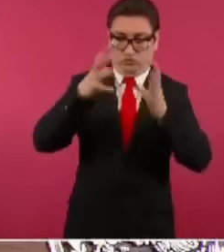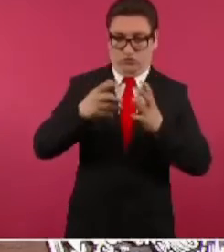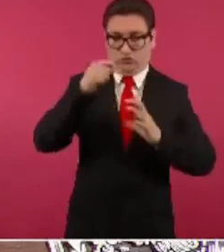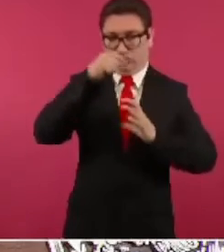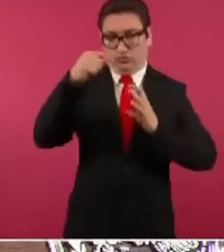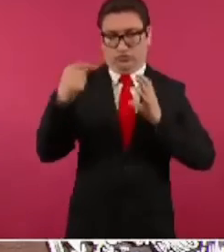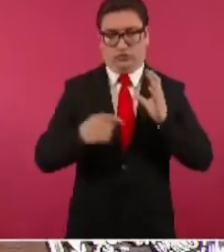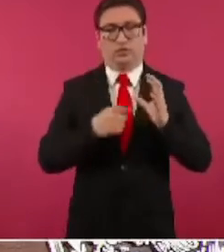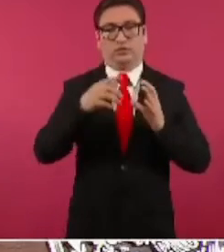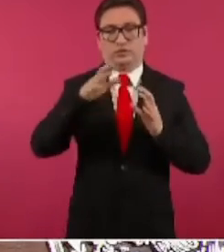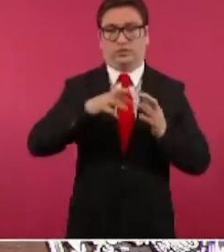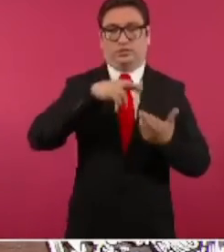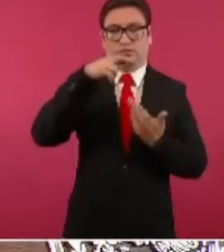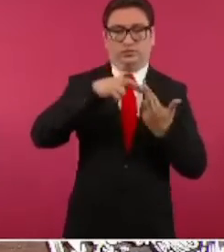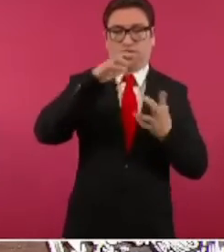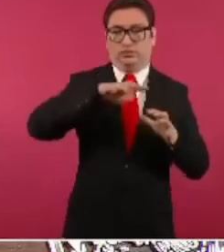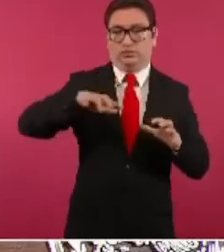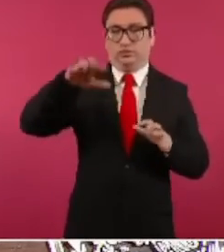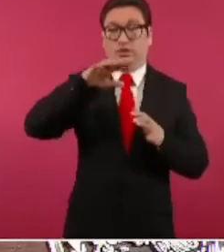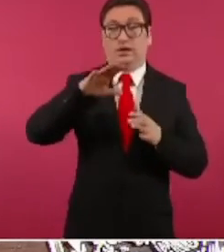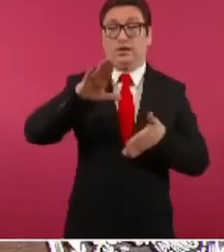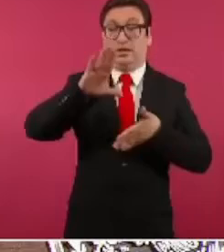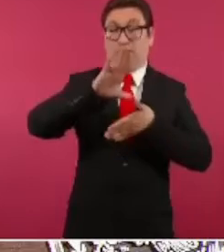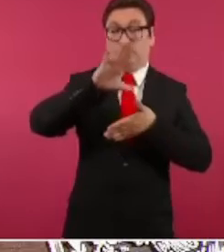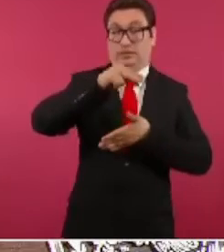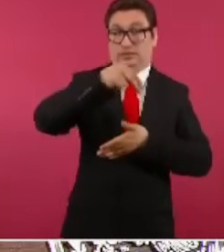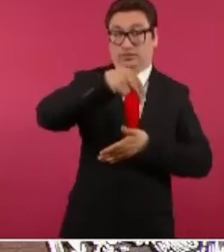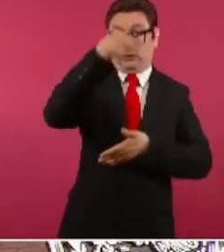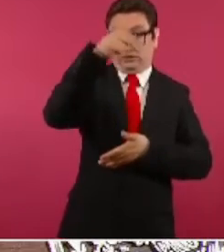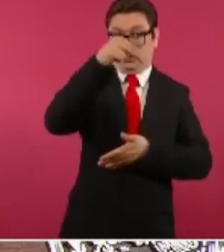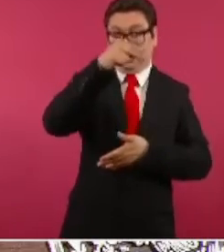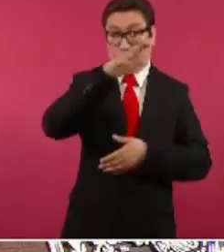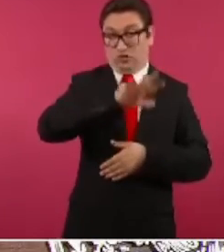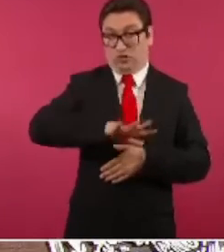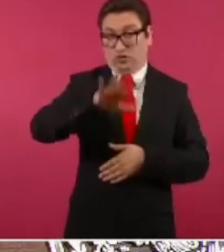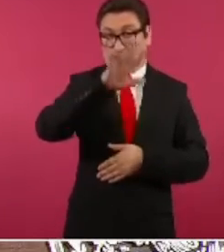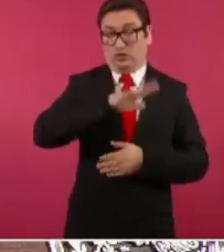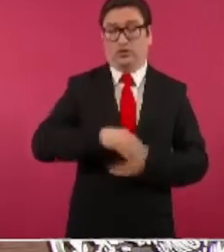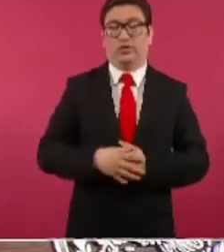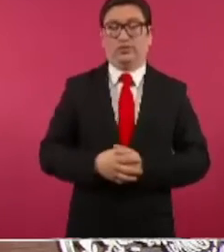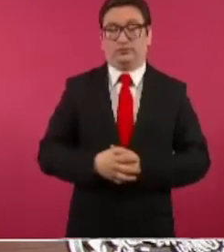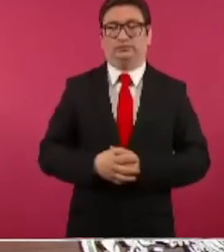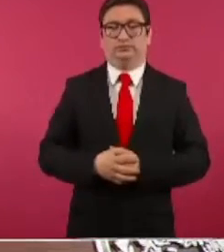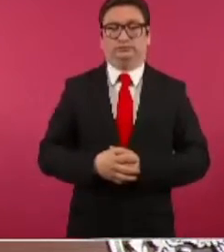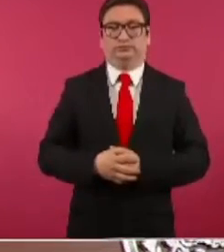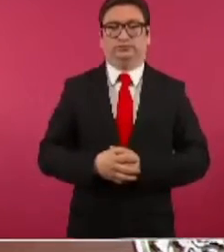la de América del Norte es la que está más